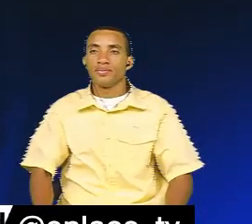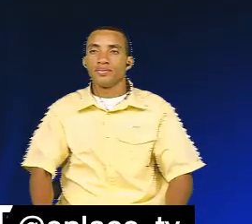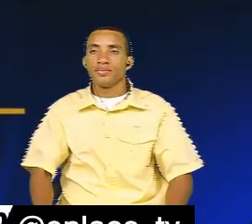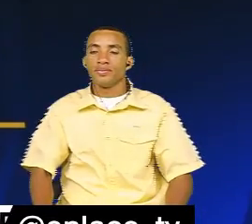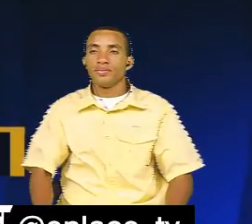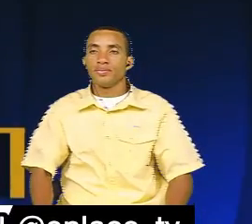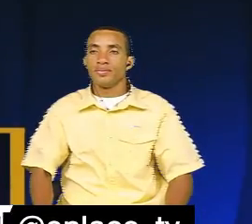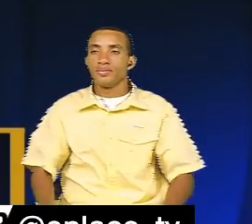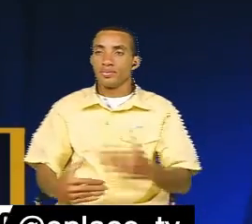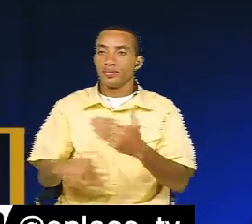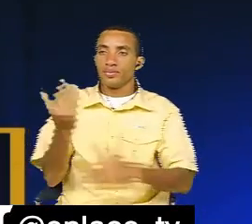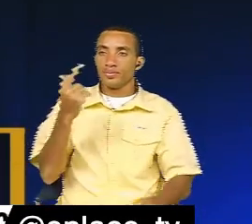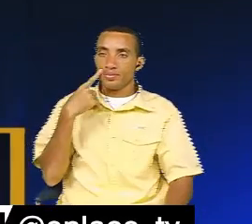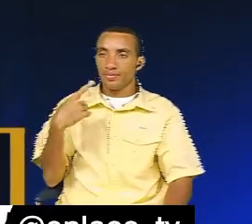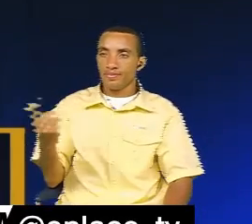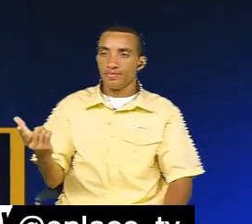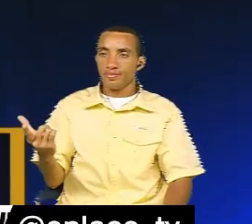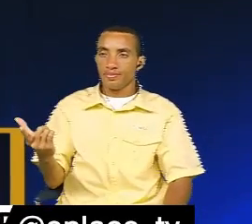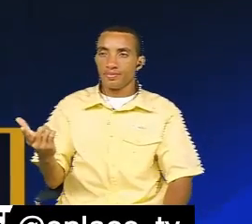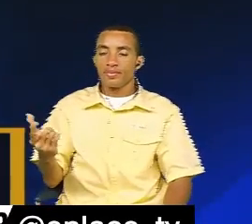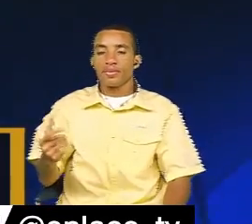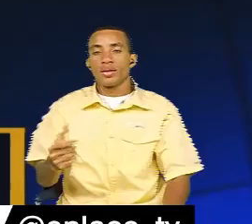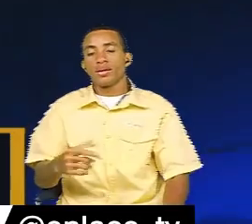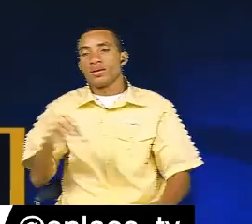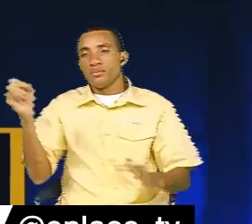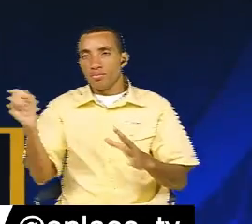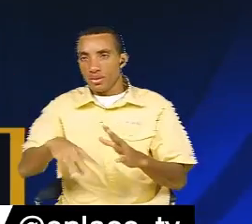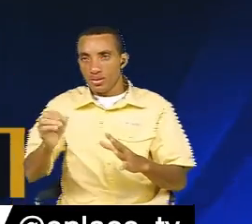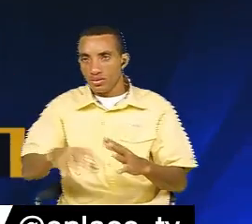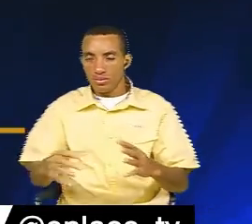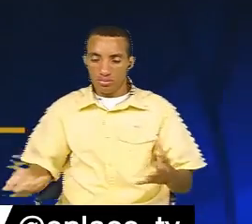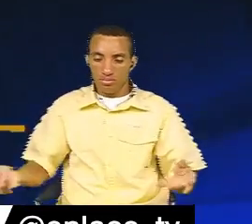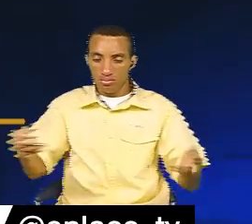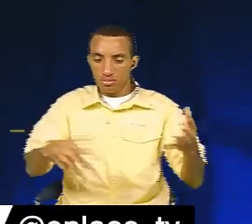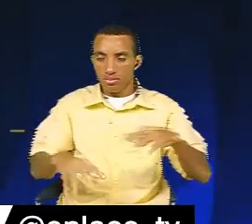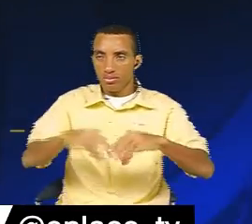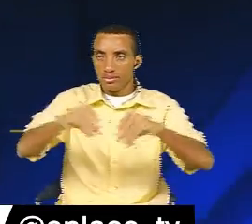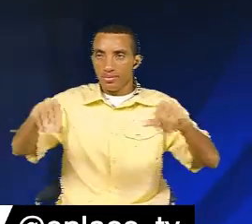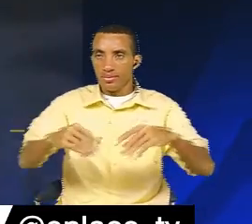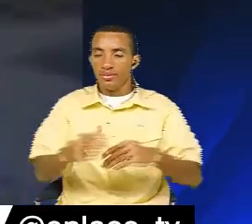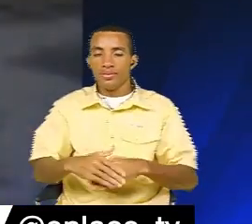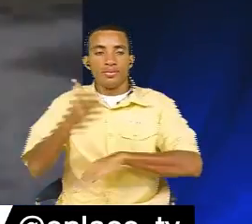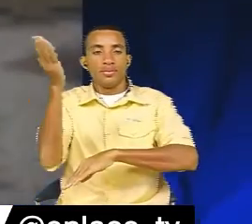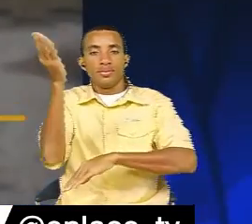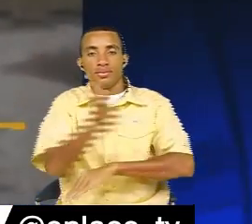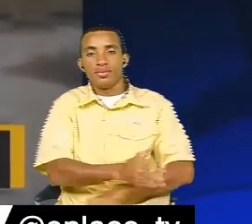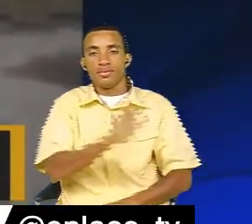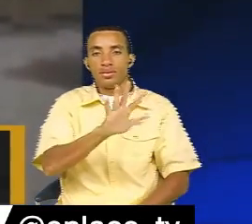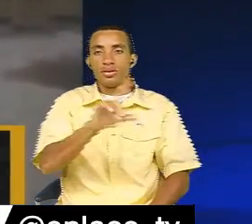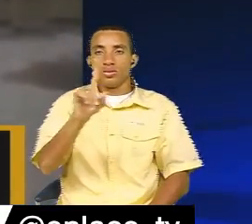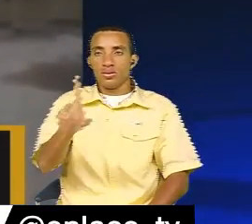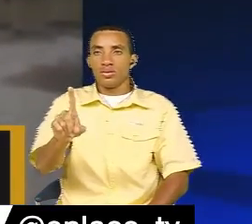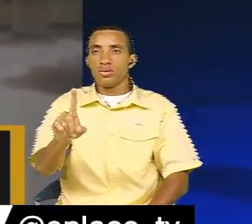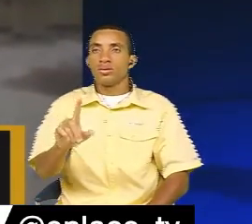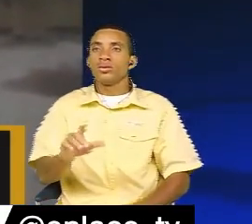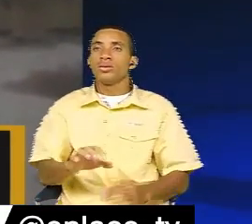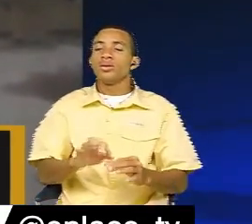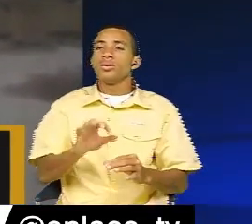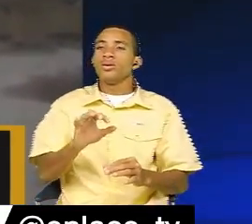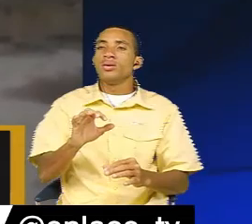Comenzamos con estas basuras mezcladas con tierra que se encuentran a un costado de la vía en la transversal 51 del barrio El Boston al nororiente de la